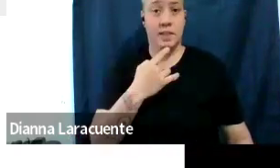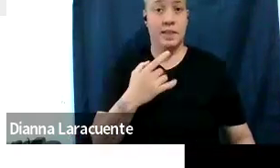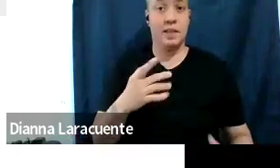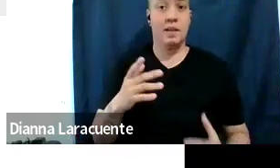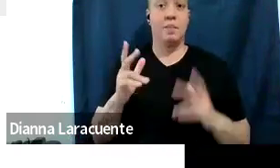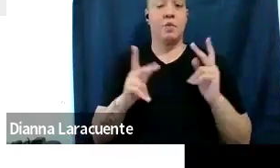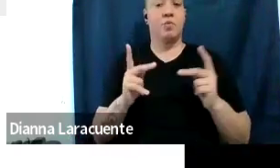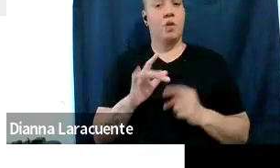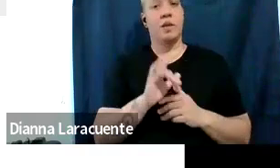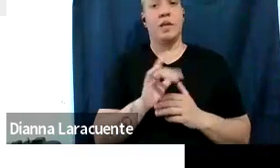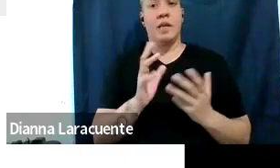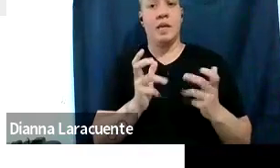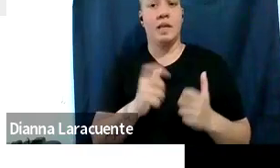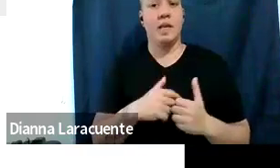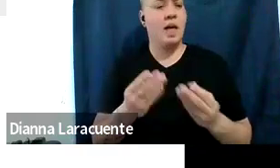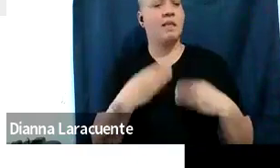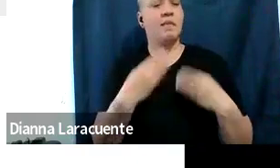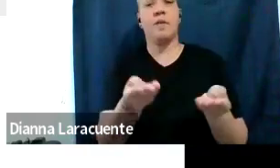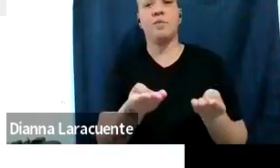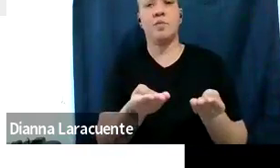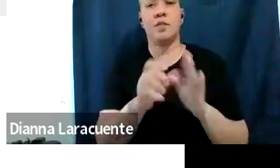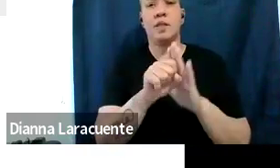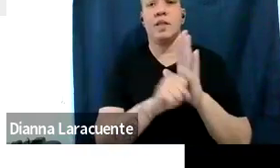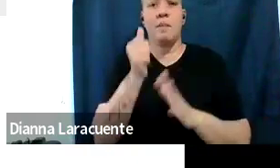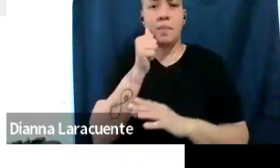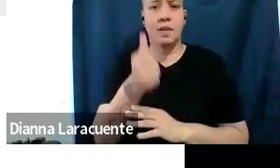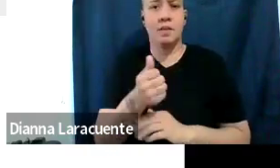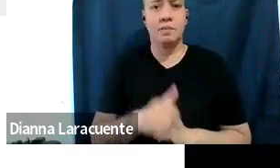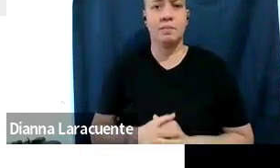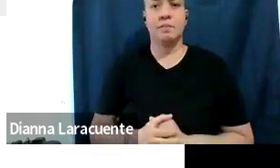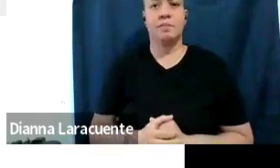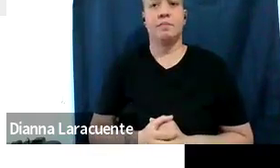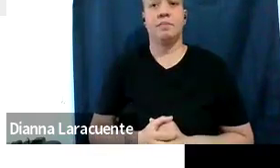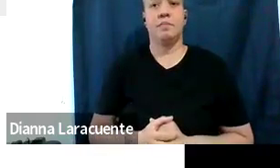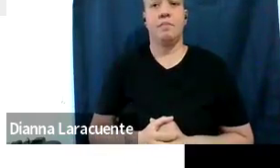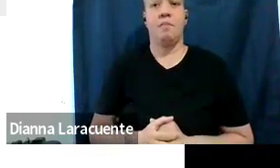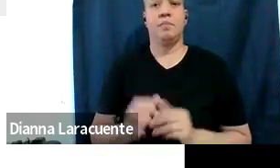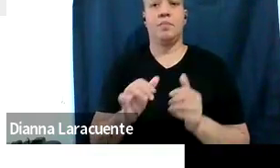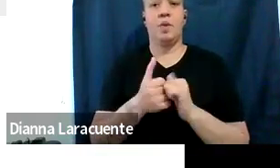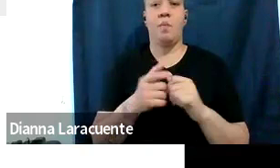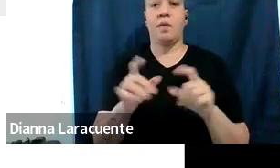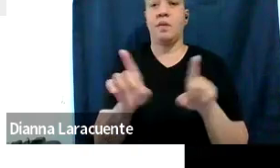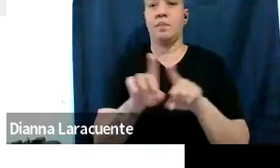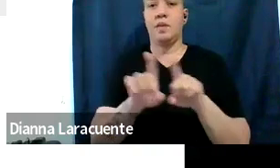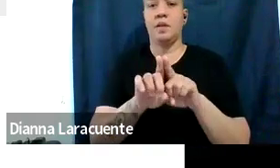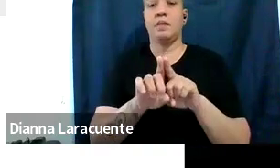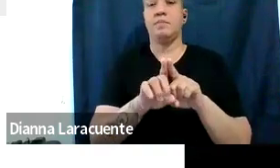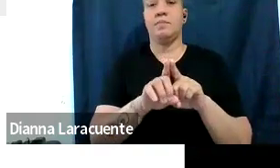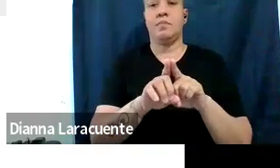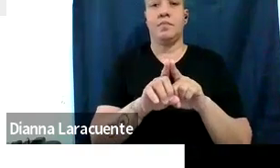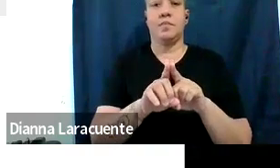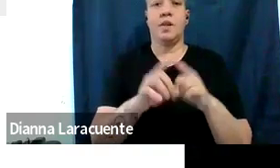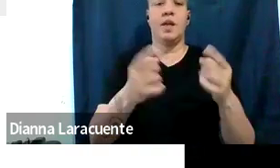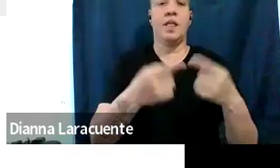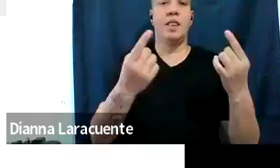quería, le vamos a ofrecer la estadidad mañana, como le habían hecho también la campaña de que era